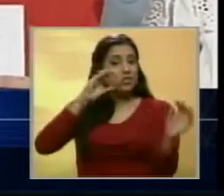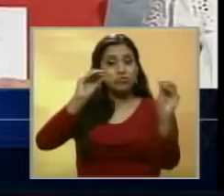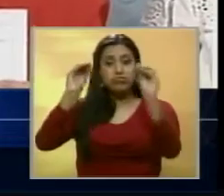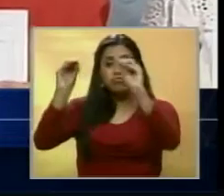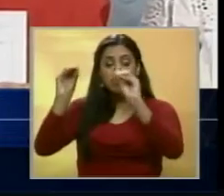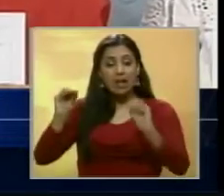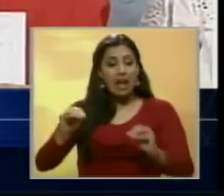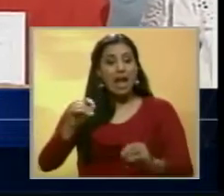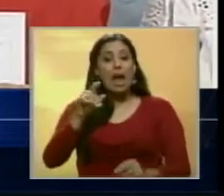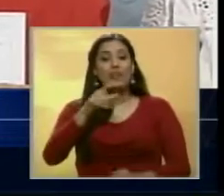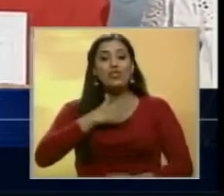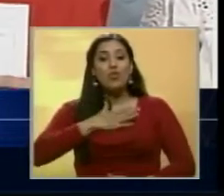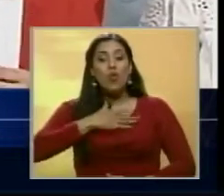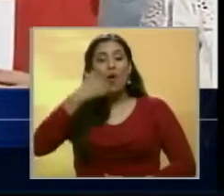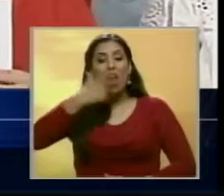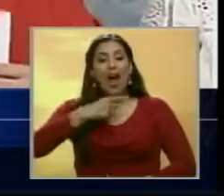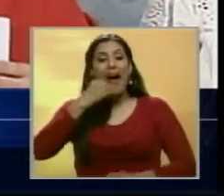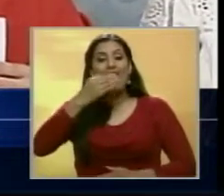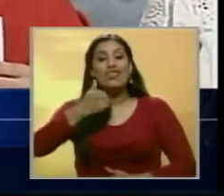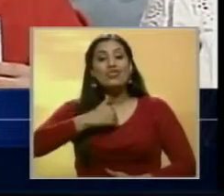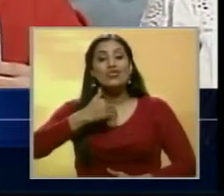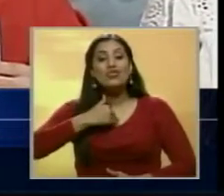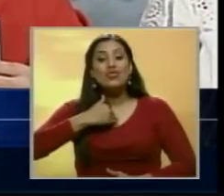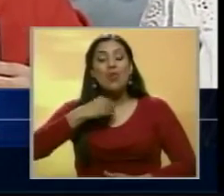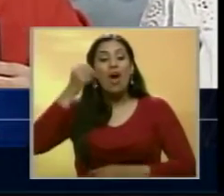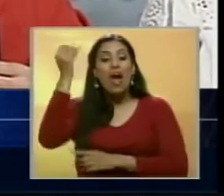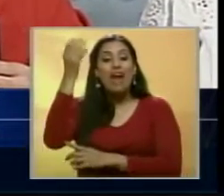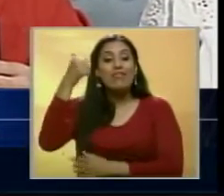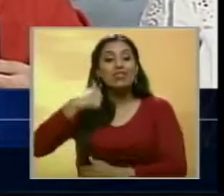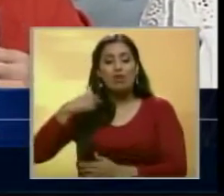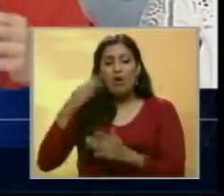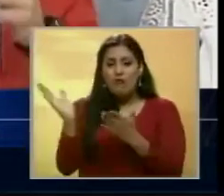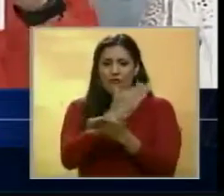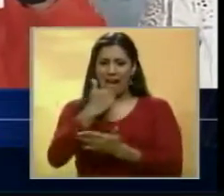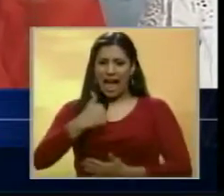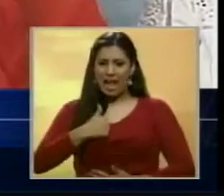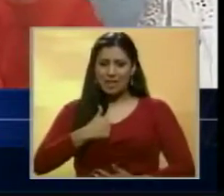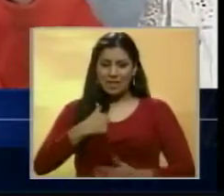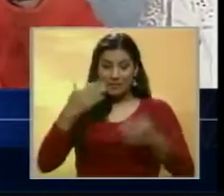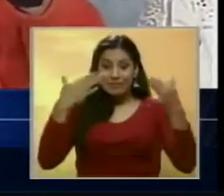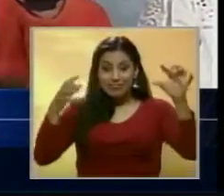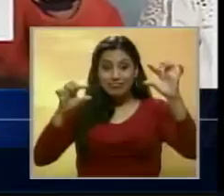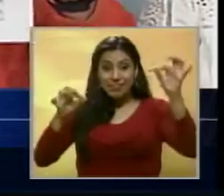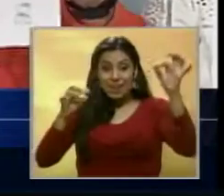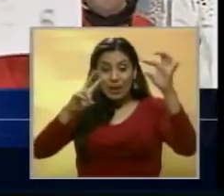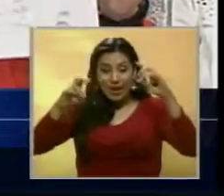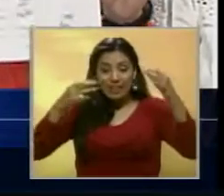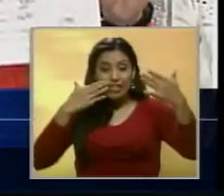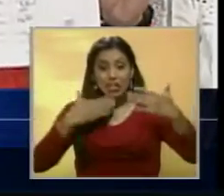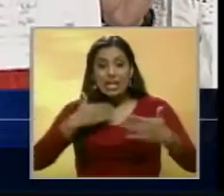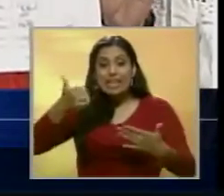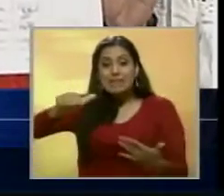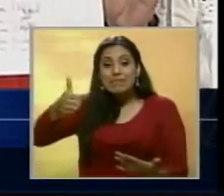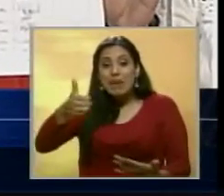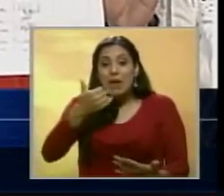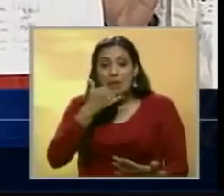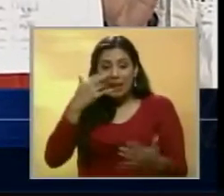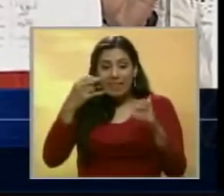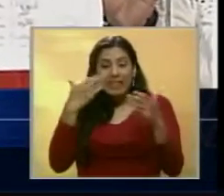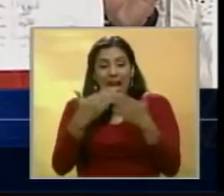El que les habla fue excluido. Aquí está para que usted la revise, a ver si yo cometí algún